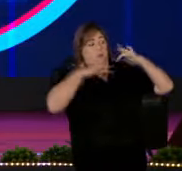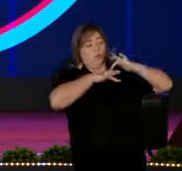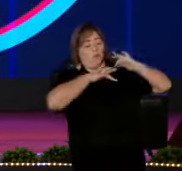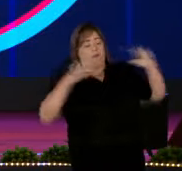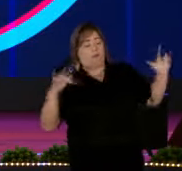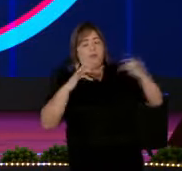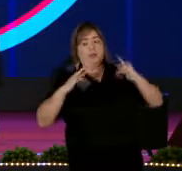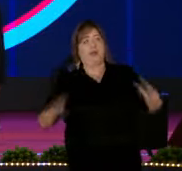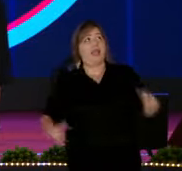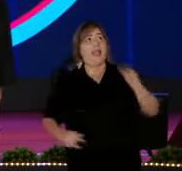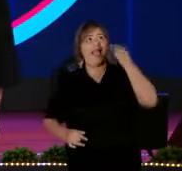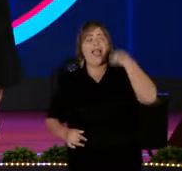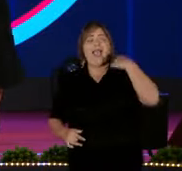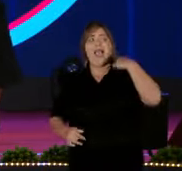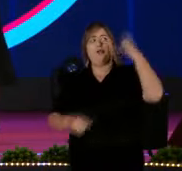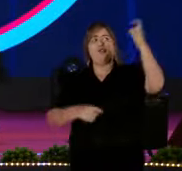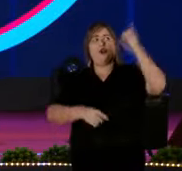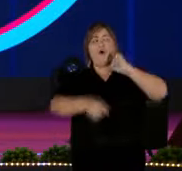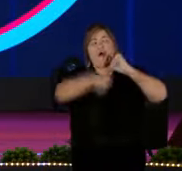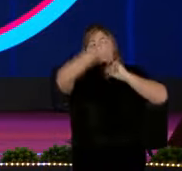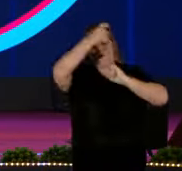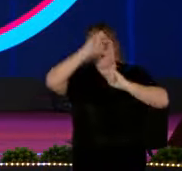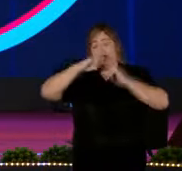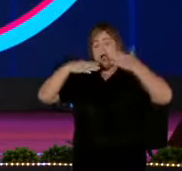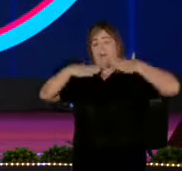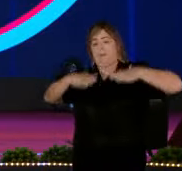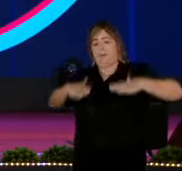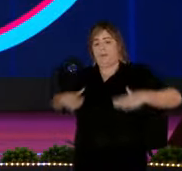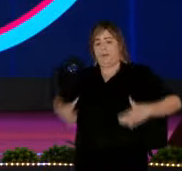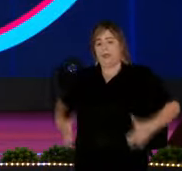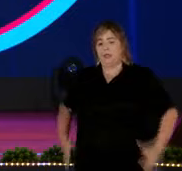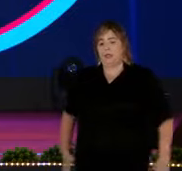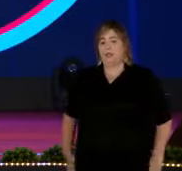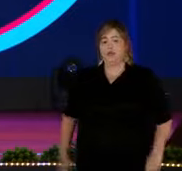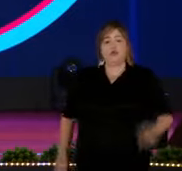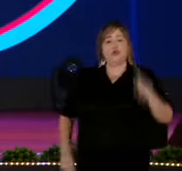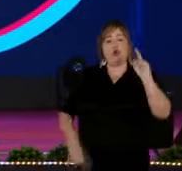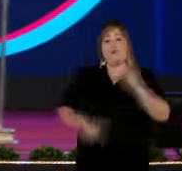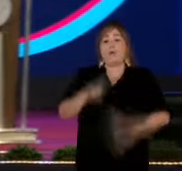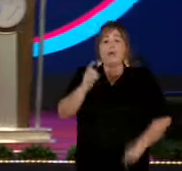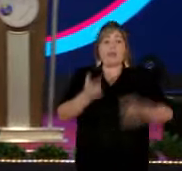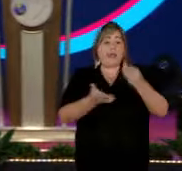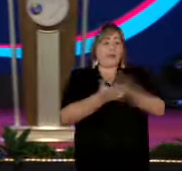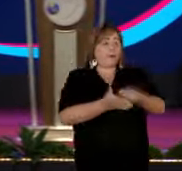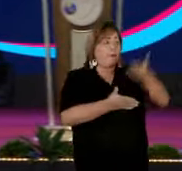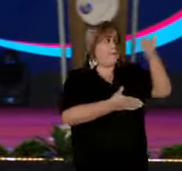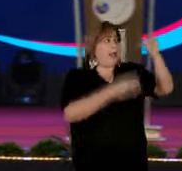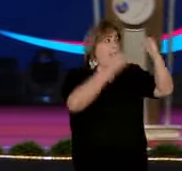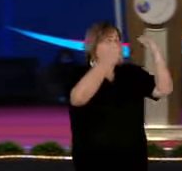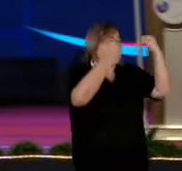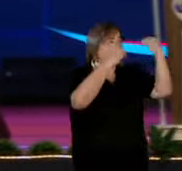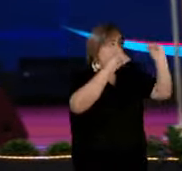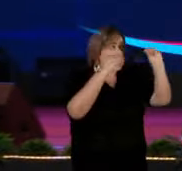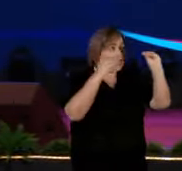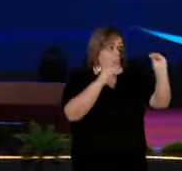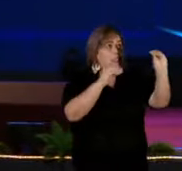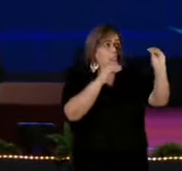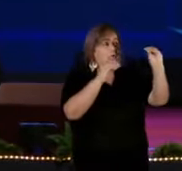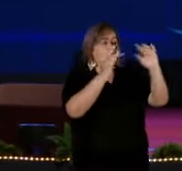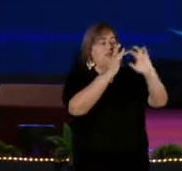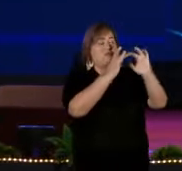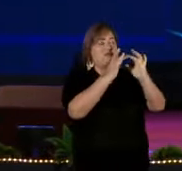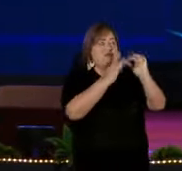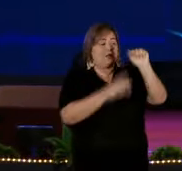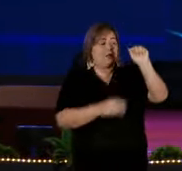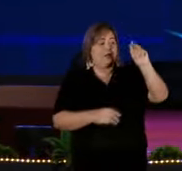Nos ha vestido, pero no es una vestimenta que se compre por internet. Ni por Amazon, ni en los mejores